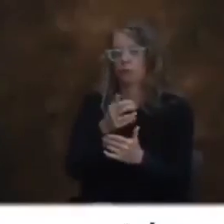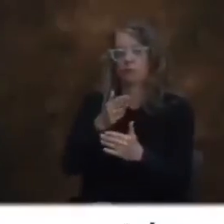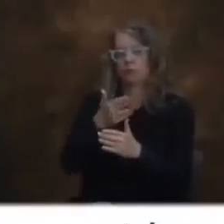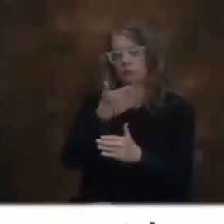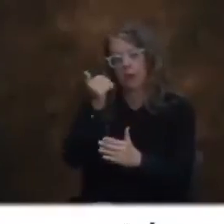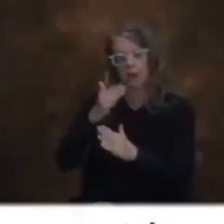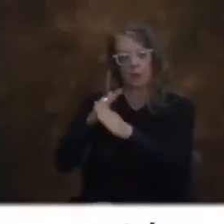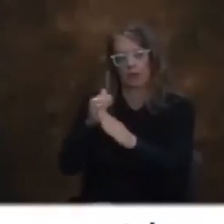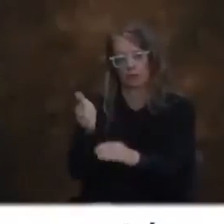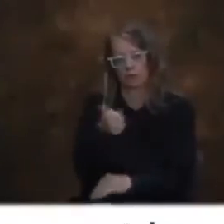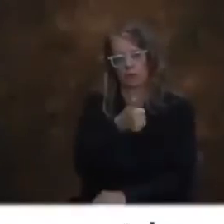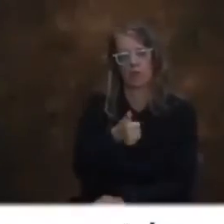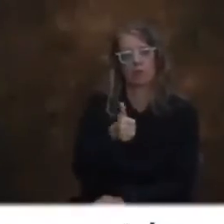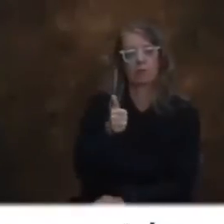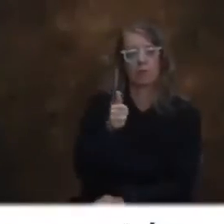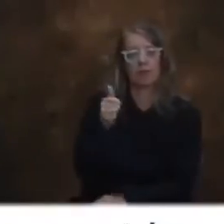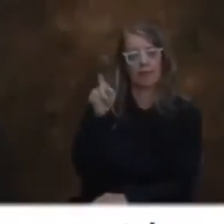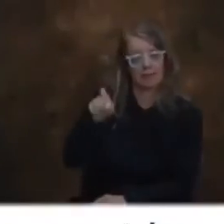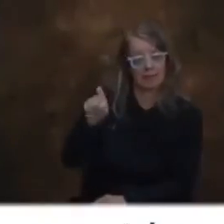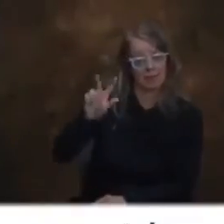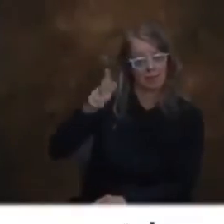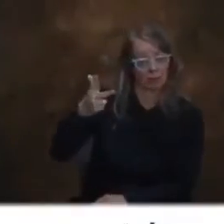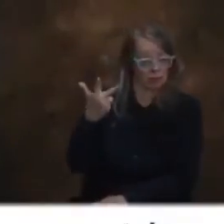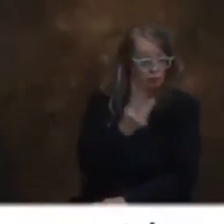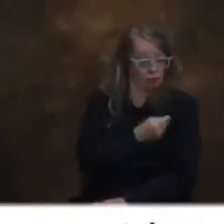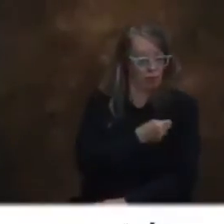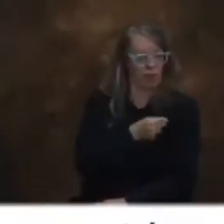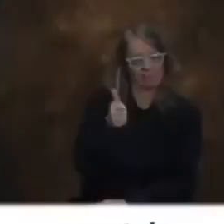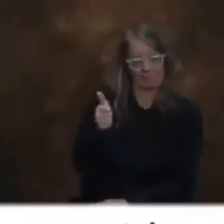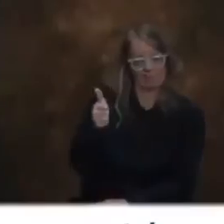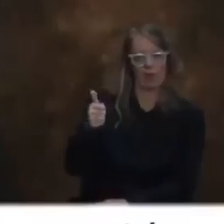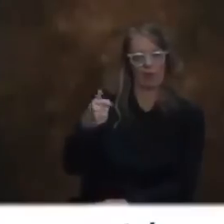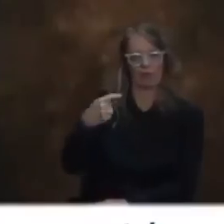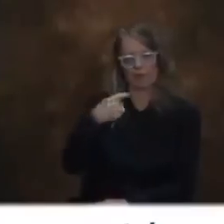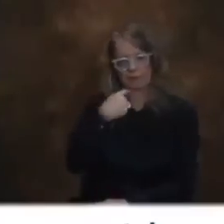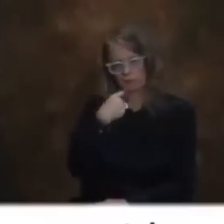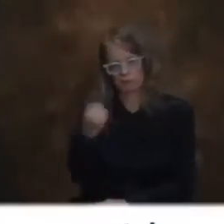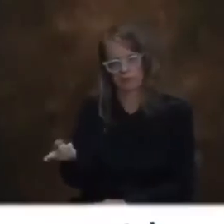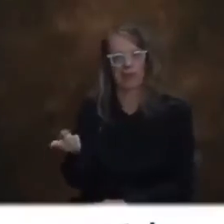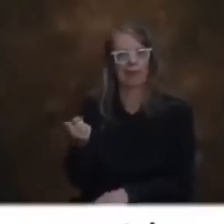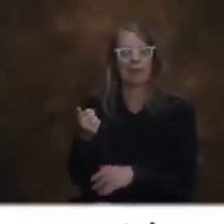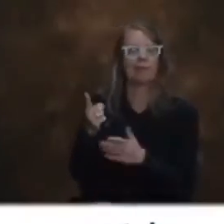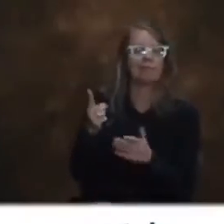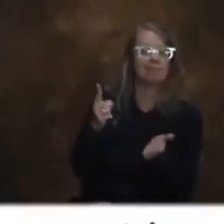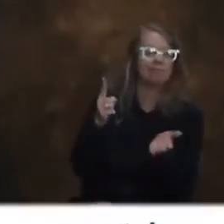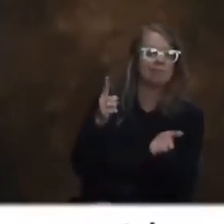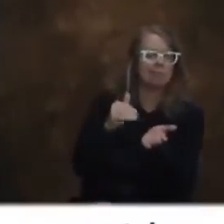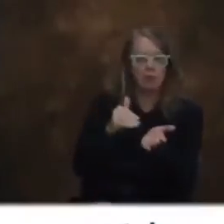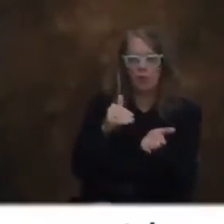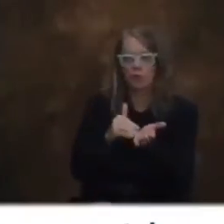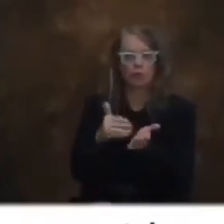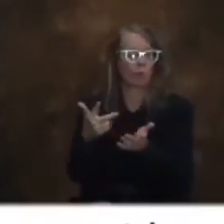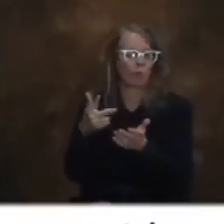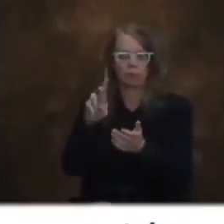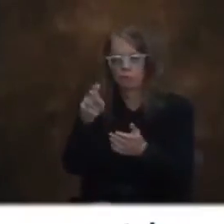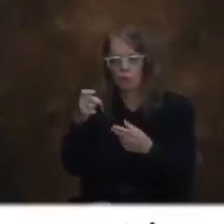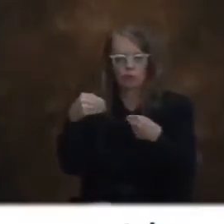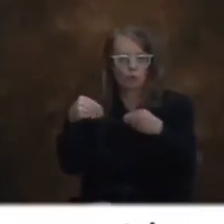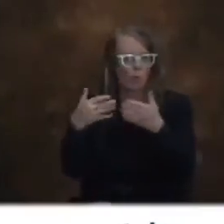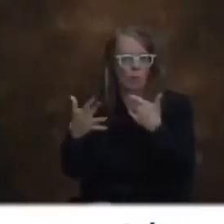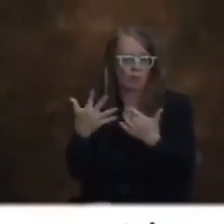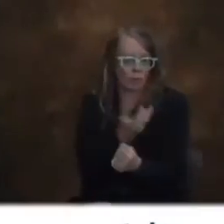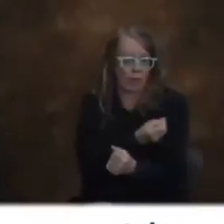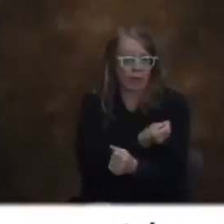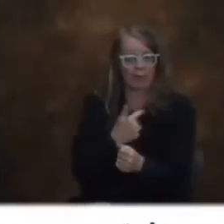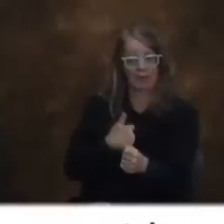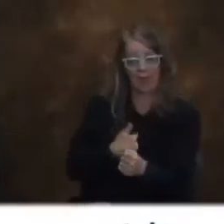que dar propio testamento que califican para esa tercera dosis que tienen una condición no están tomando algún medicamento que les